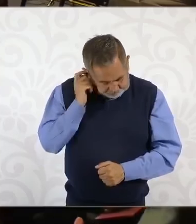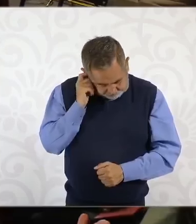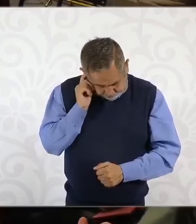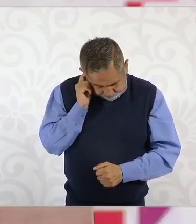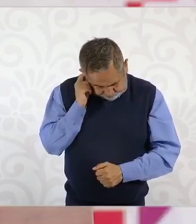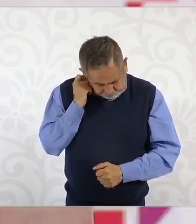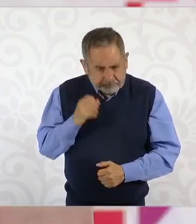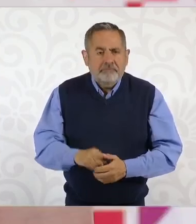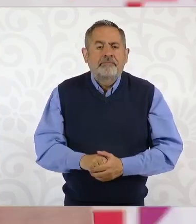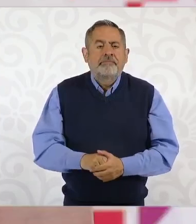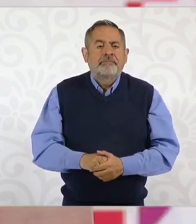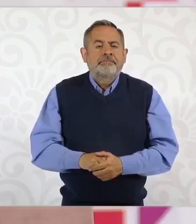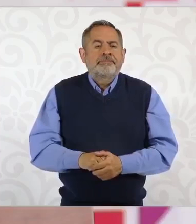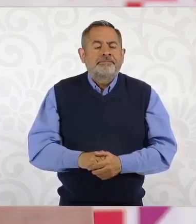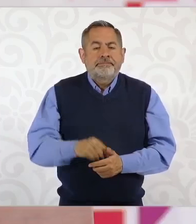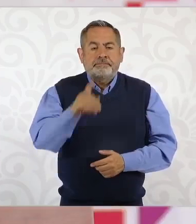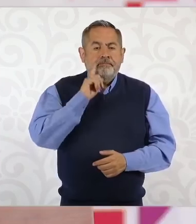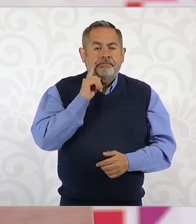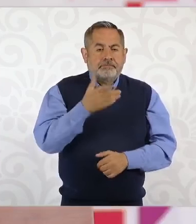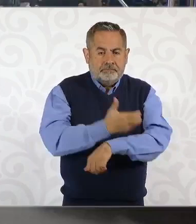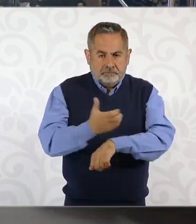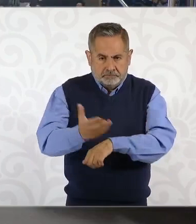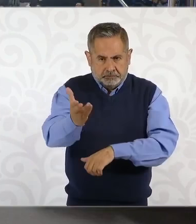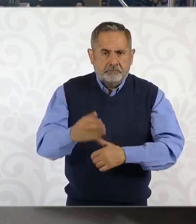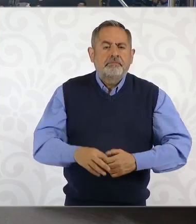Gracias. Adelante. A ver, la compañera.